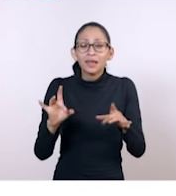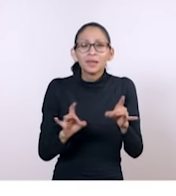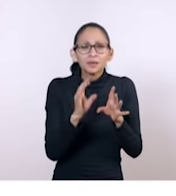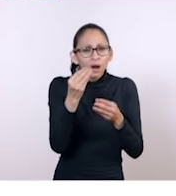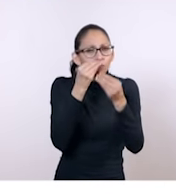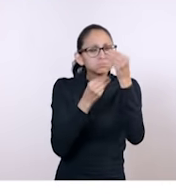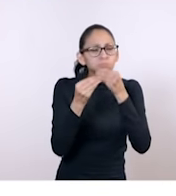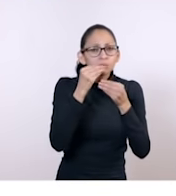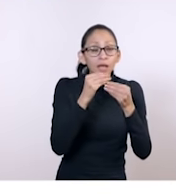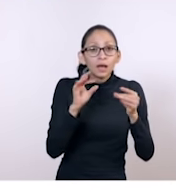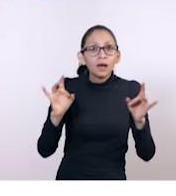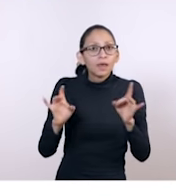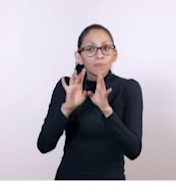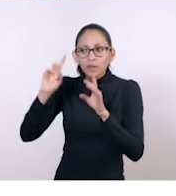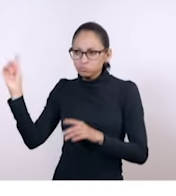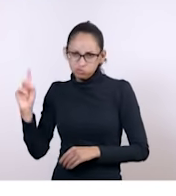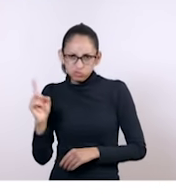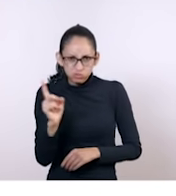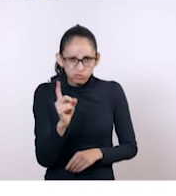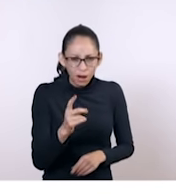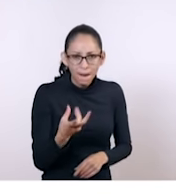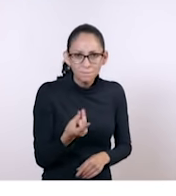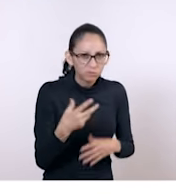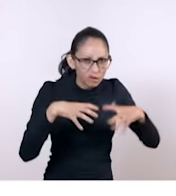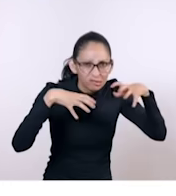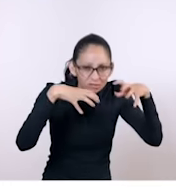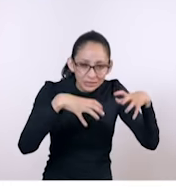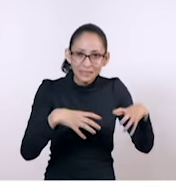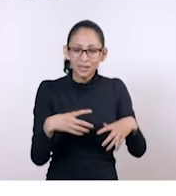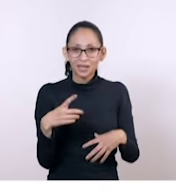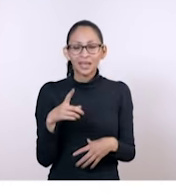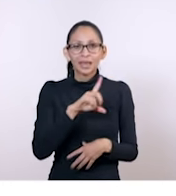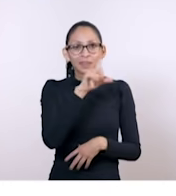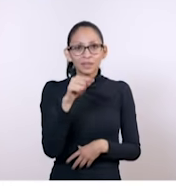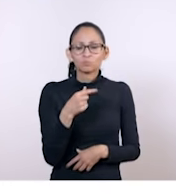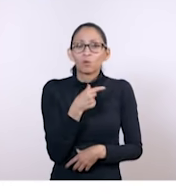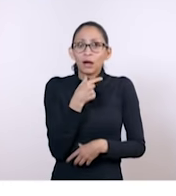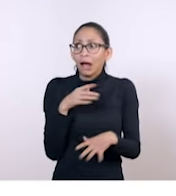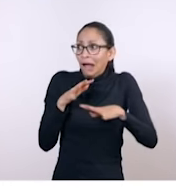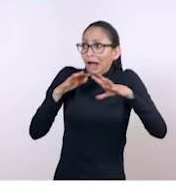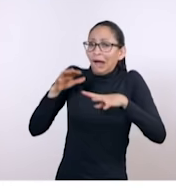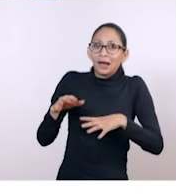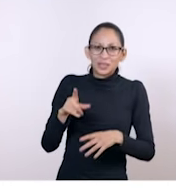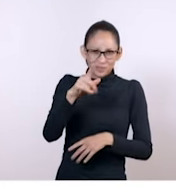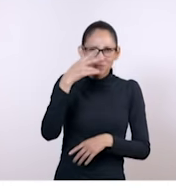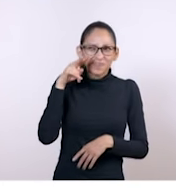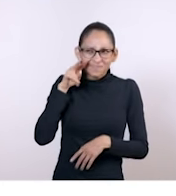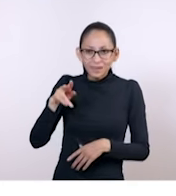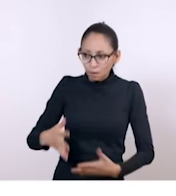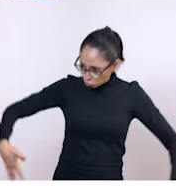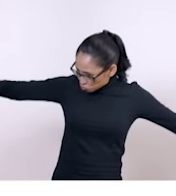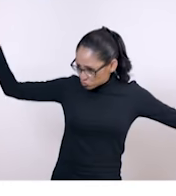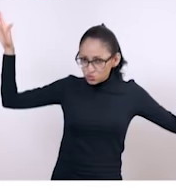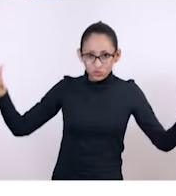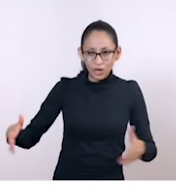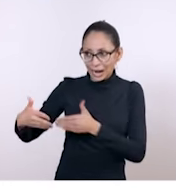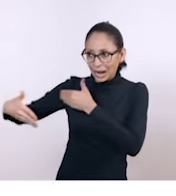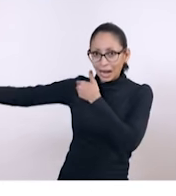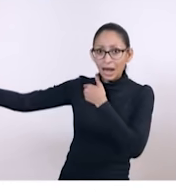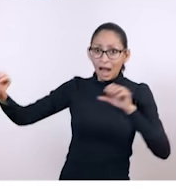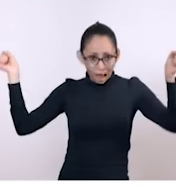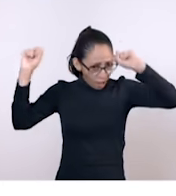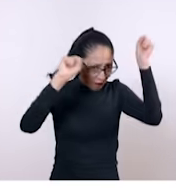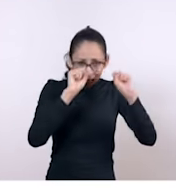Comiendo sin meterse con nadie. Y de repente llega el mal hora del corral y... Y los pobres guajolotes, ya saben las alotas que tienen, desplumadero de guajolotes,